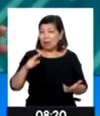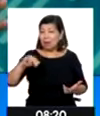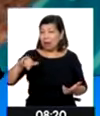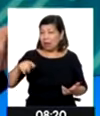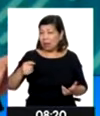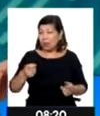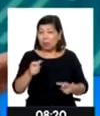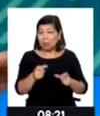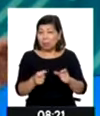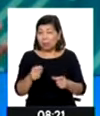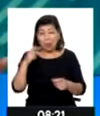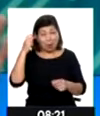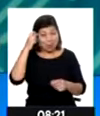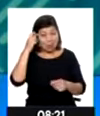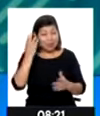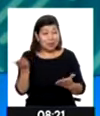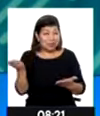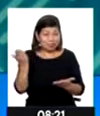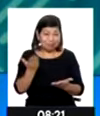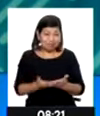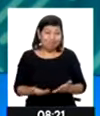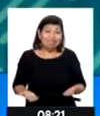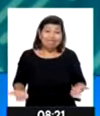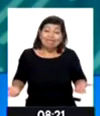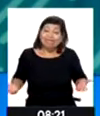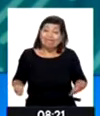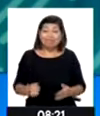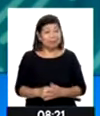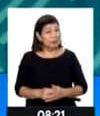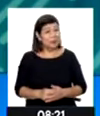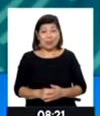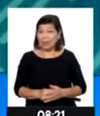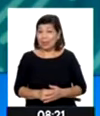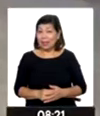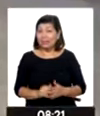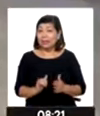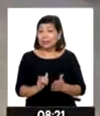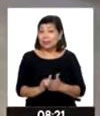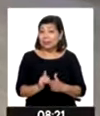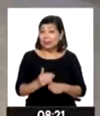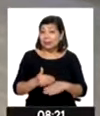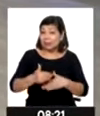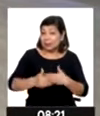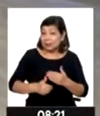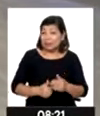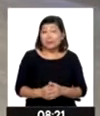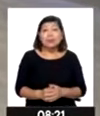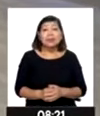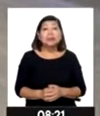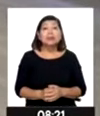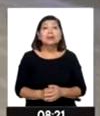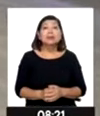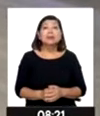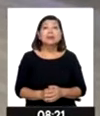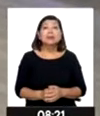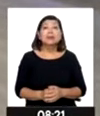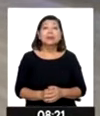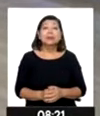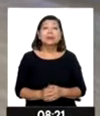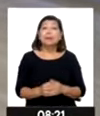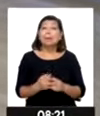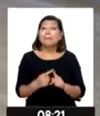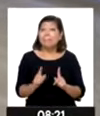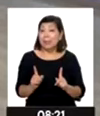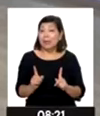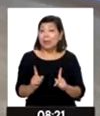con algunos personajes de la política, que lamentablemente tuvieron que pasar por esta situación. Pero